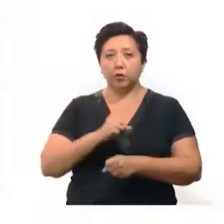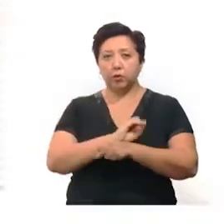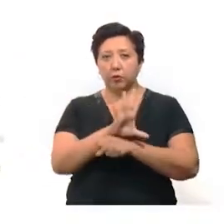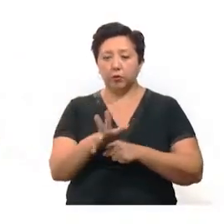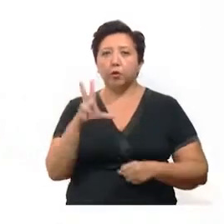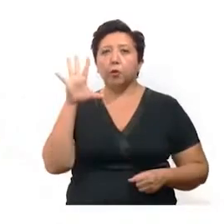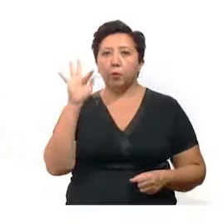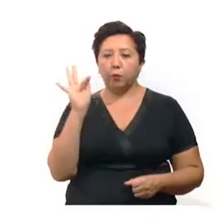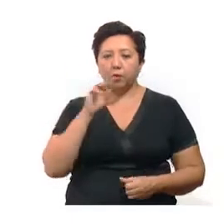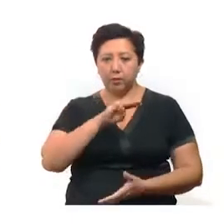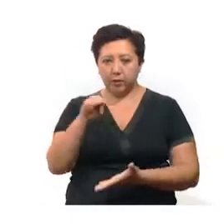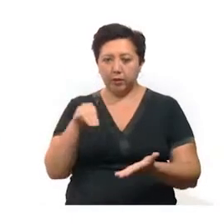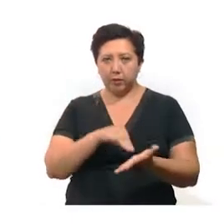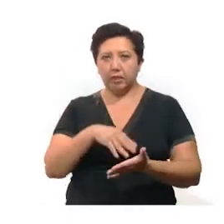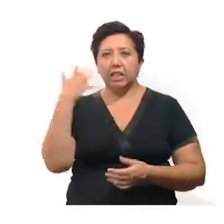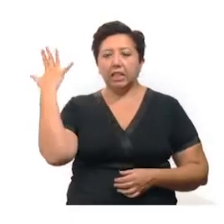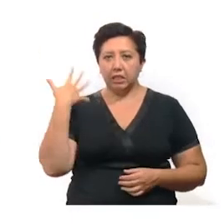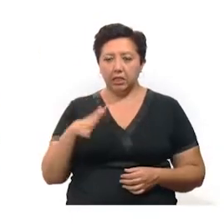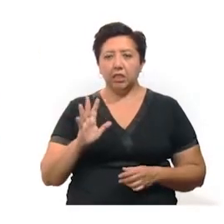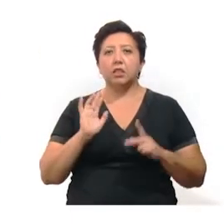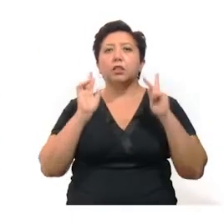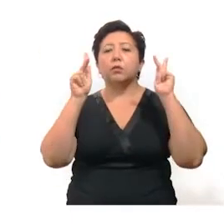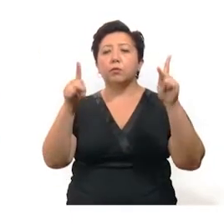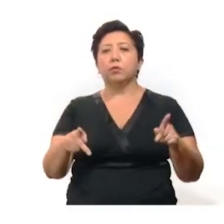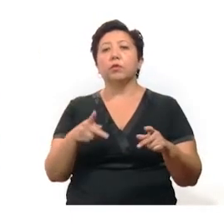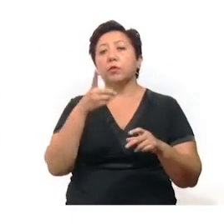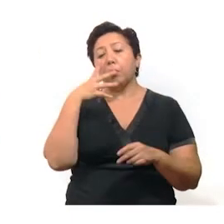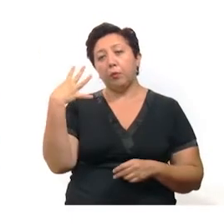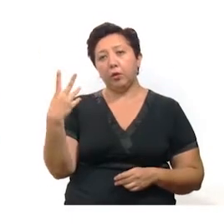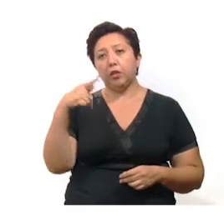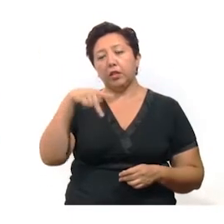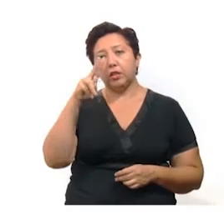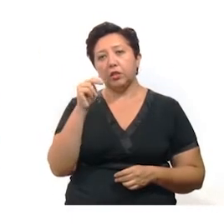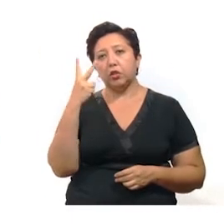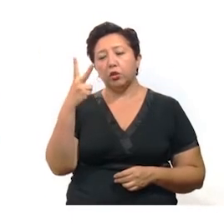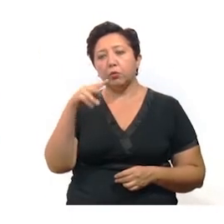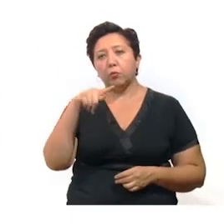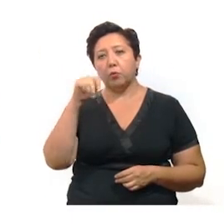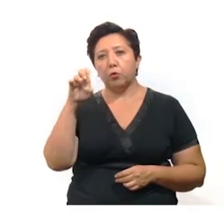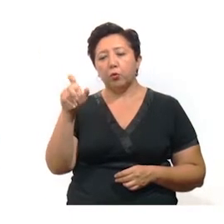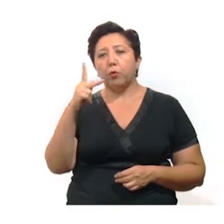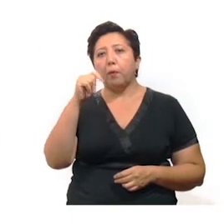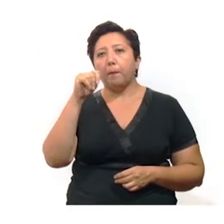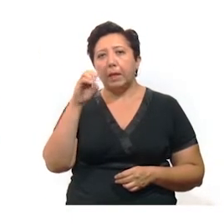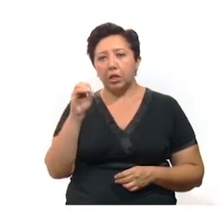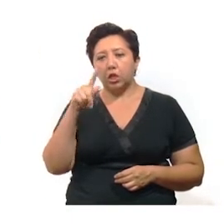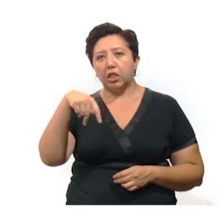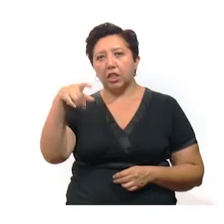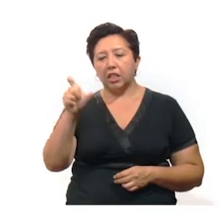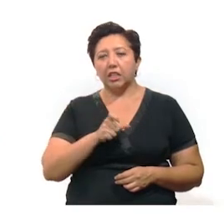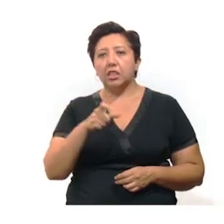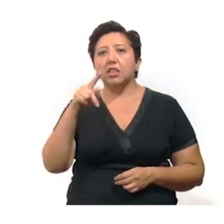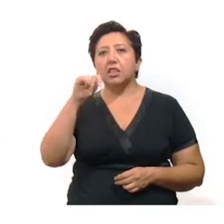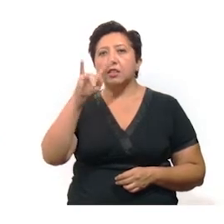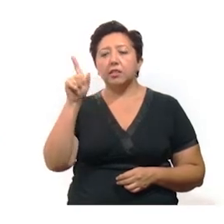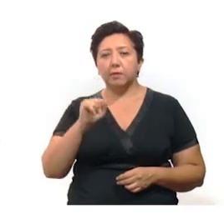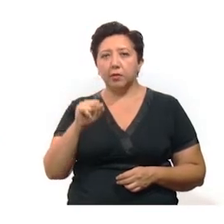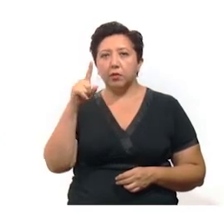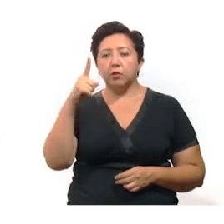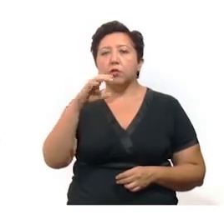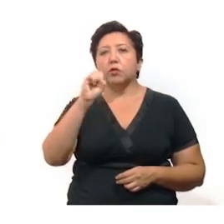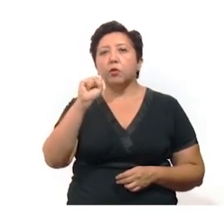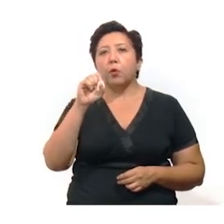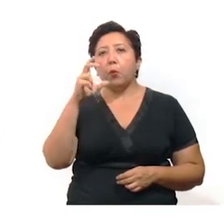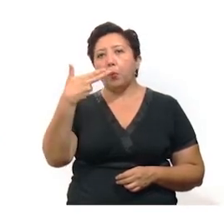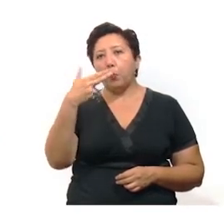coronavirus, 40 en Mérida, 10 en Progreso, 4 en Canacín, 2 en Motul, en Peto, en Tecash y en Tizimín, 1 en